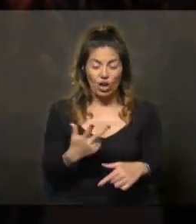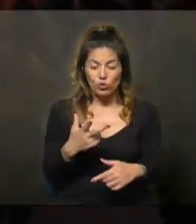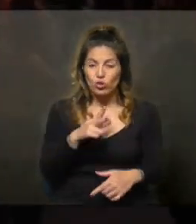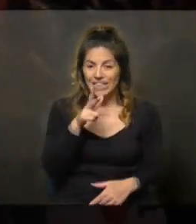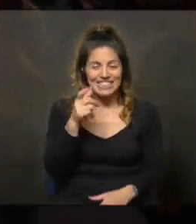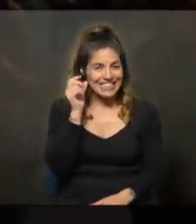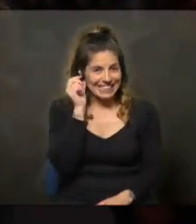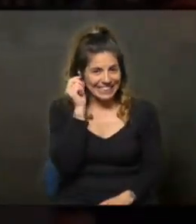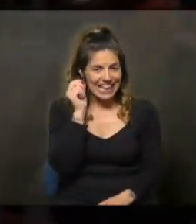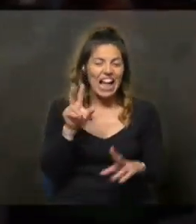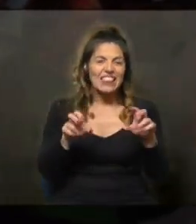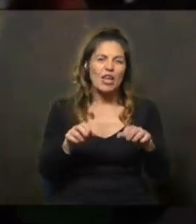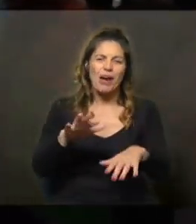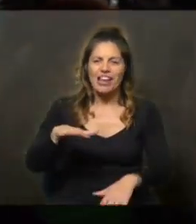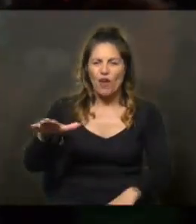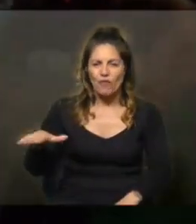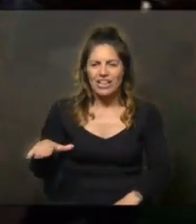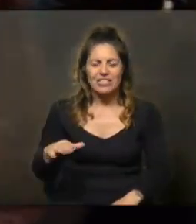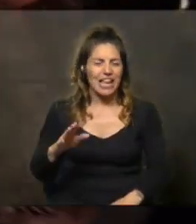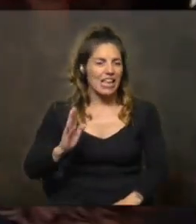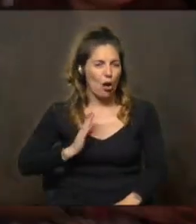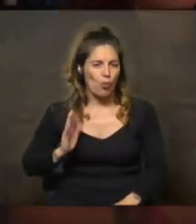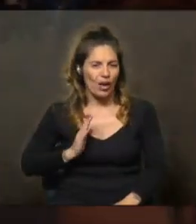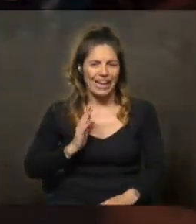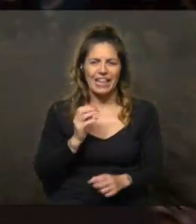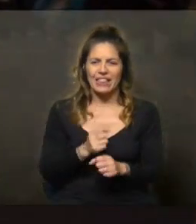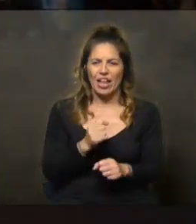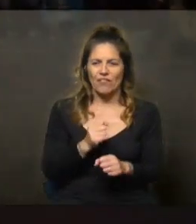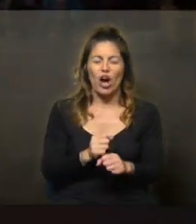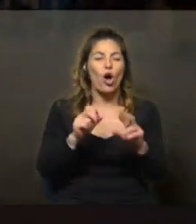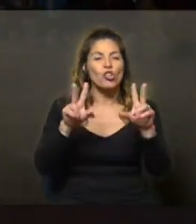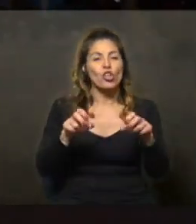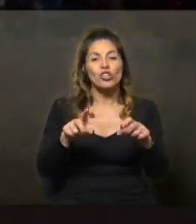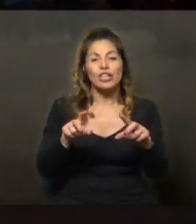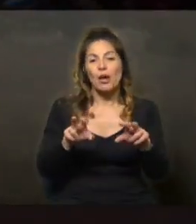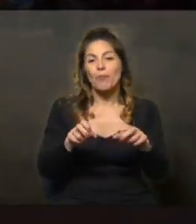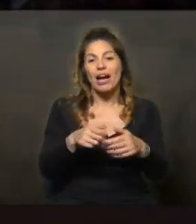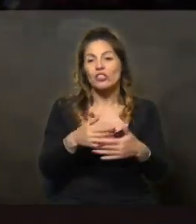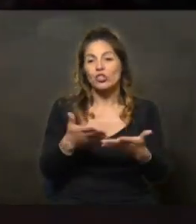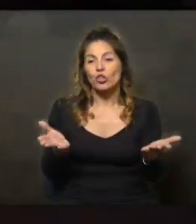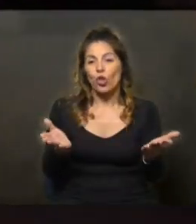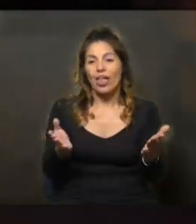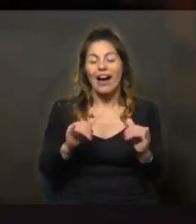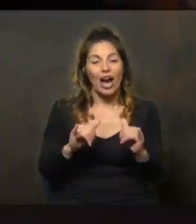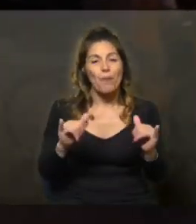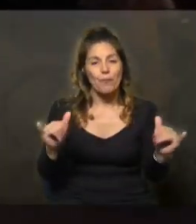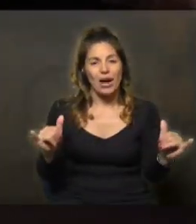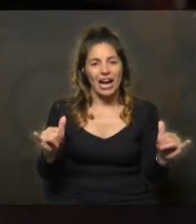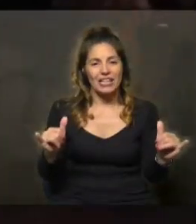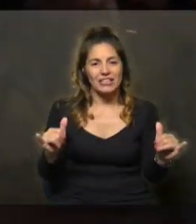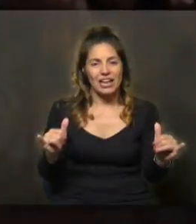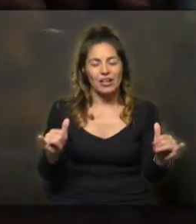hijas el tema de la infancia de las mujeres del trabajo son temas que han estado durante toda la campaña